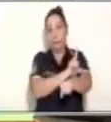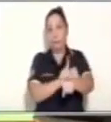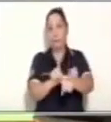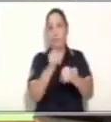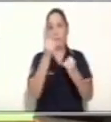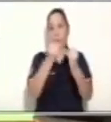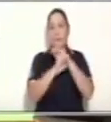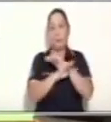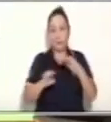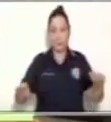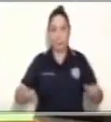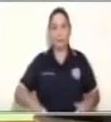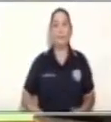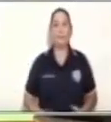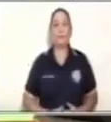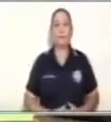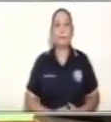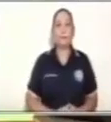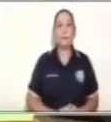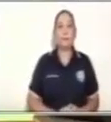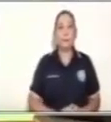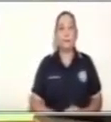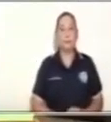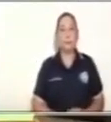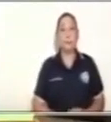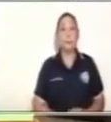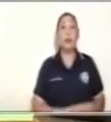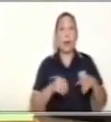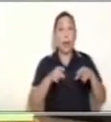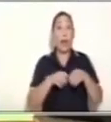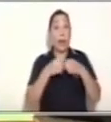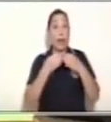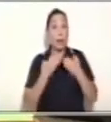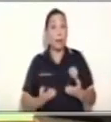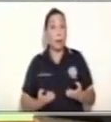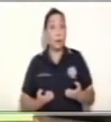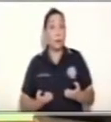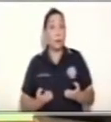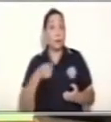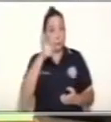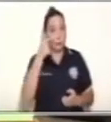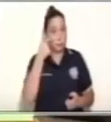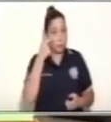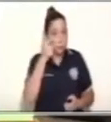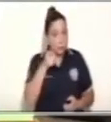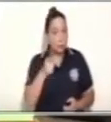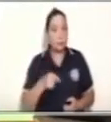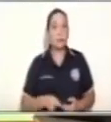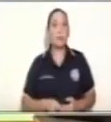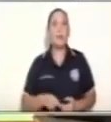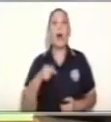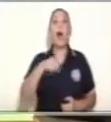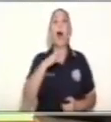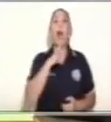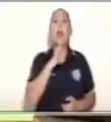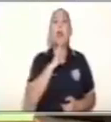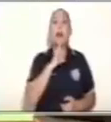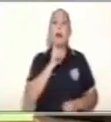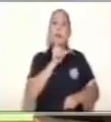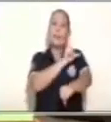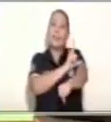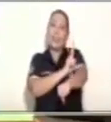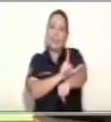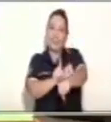historia se ha terminado. Entonces, como te podrás haber dado cuenta, vamos a hablar de las